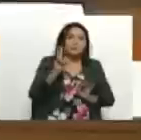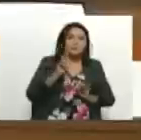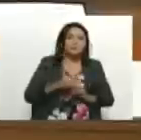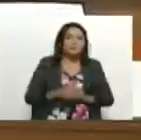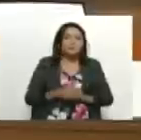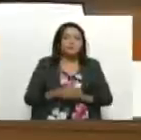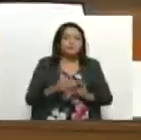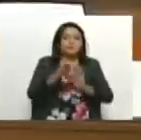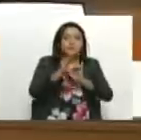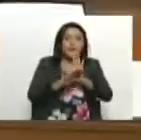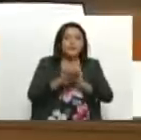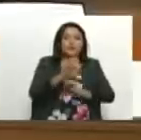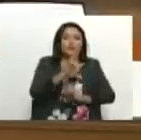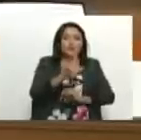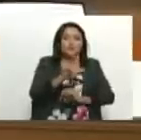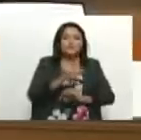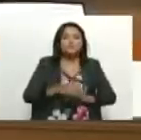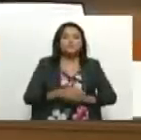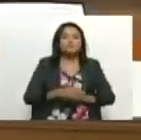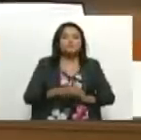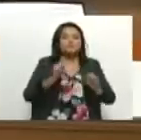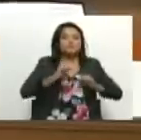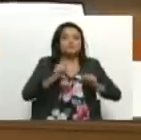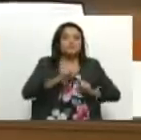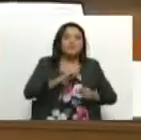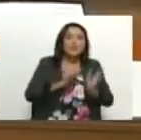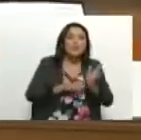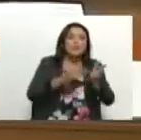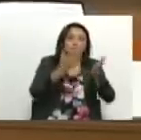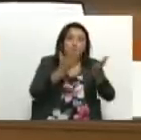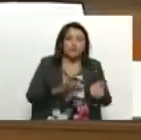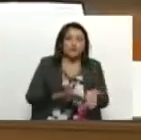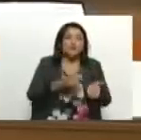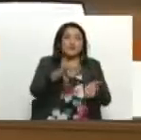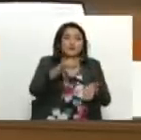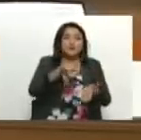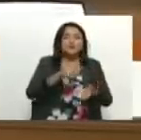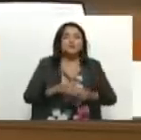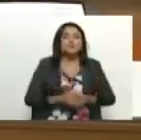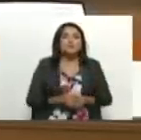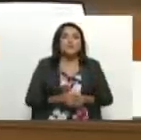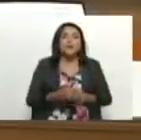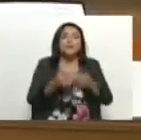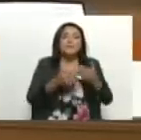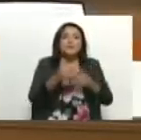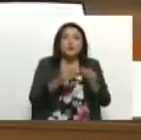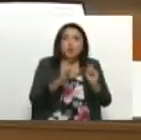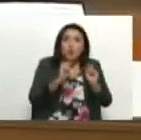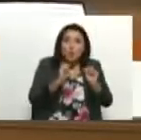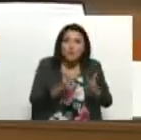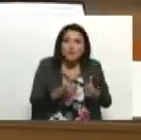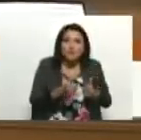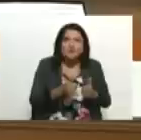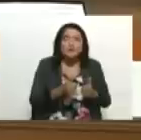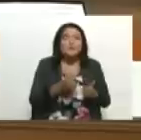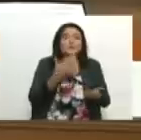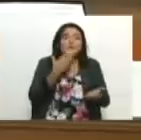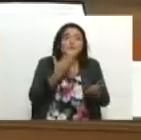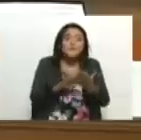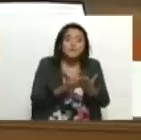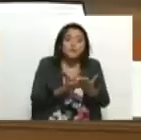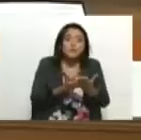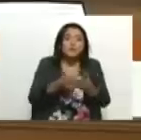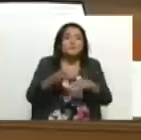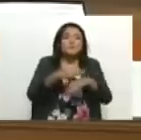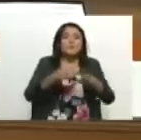capítulo desarrolla el procedimiento aplicable para la extinción de dominio. Este proceso se inicia por solicitud del Ministerio Público y